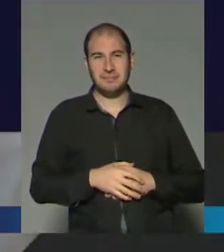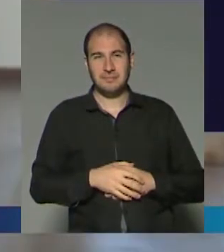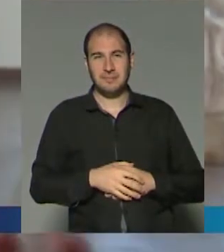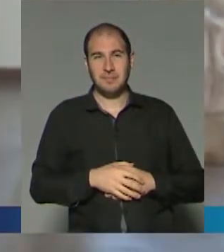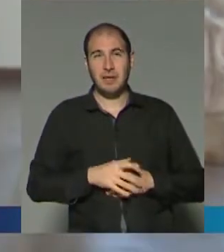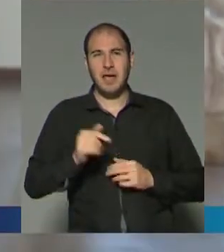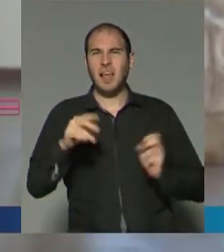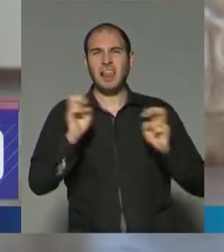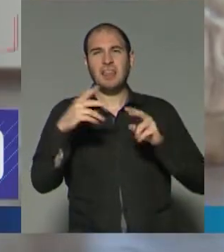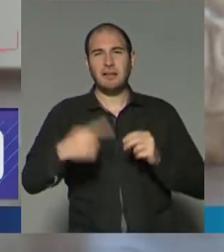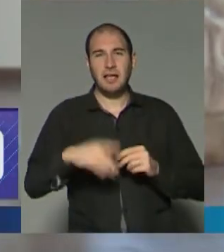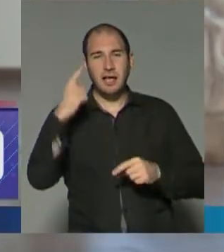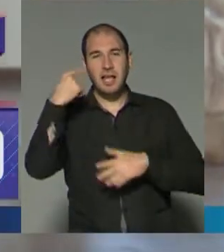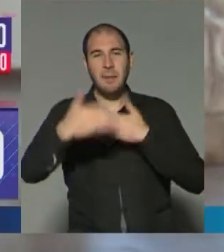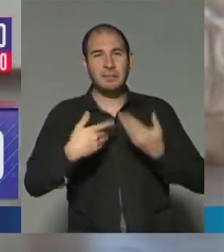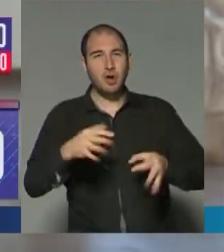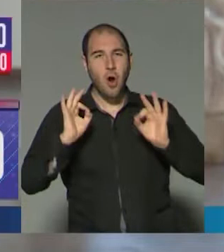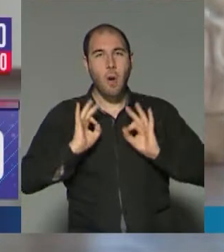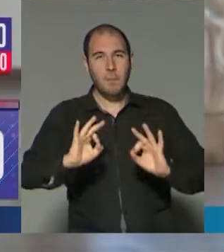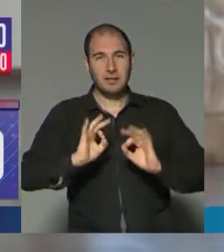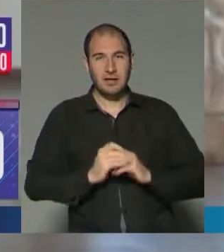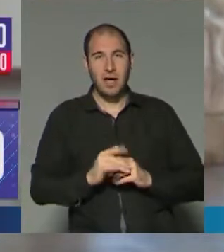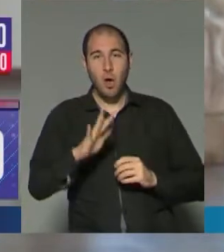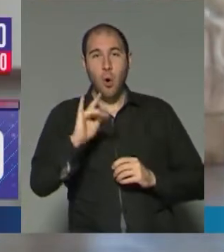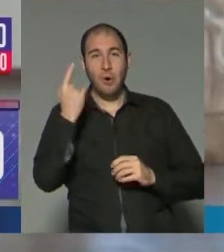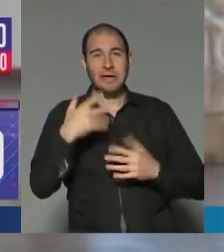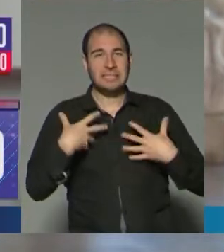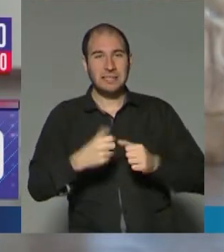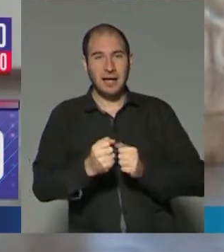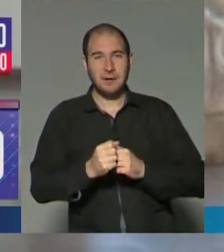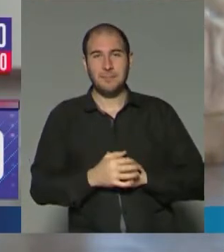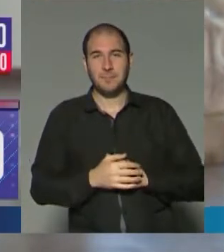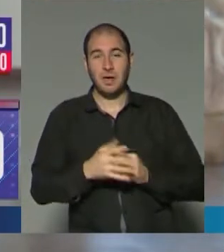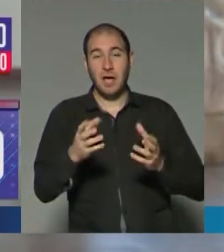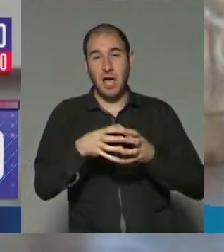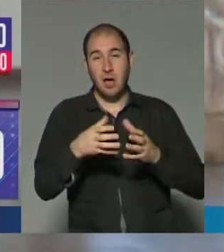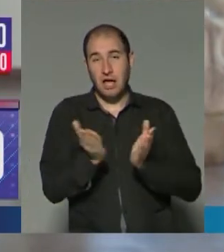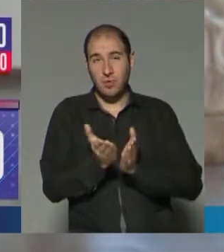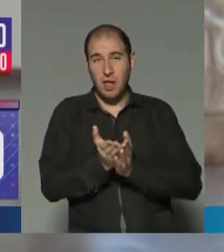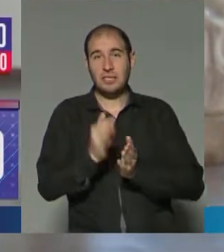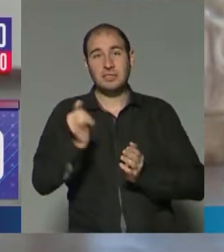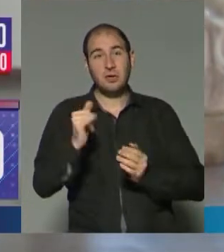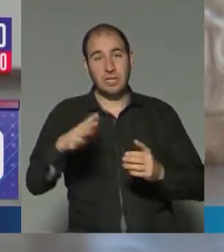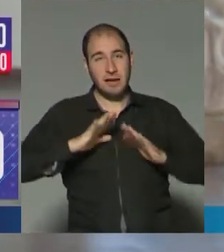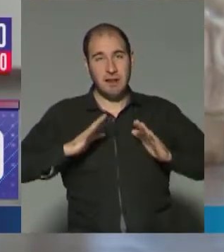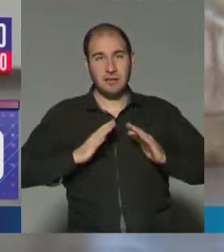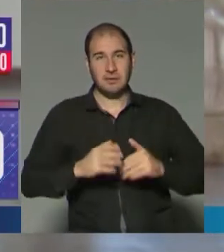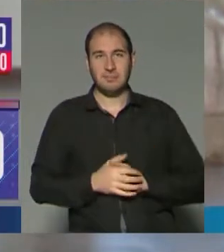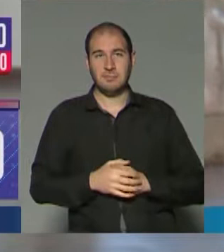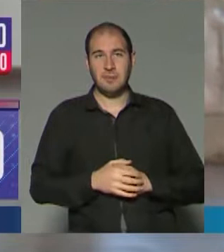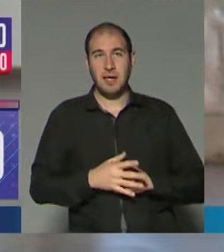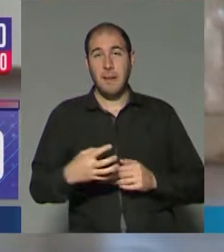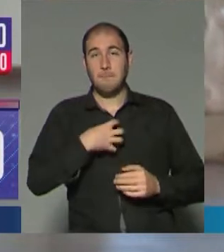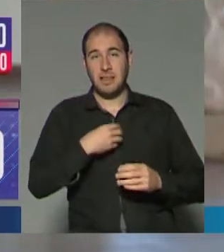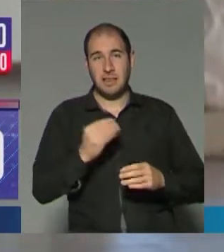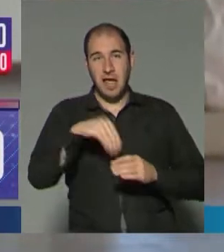Se da en el marco de la formación integral, nuestra universidad saludable, que nuestros estudiantes tienen que tener la actividad. Y es